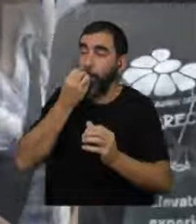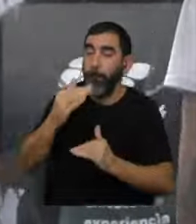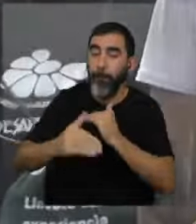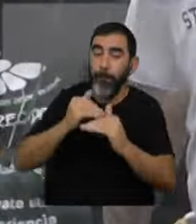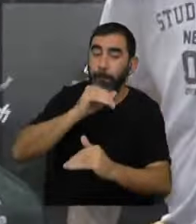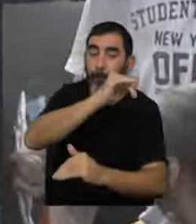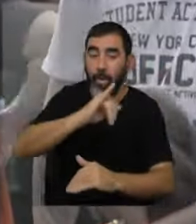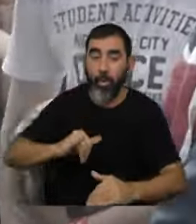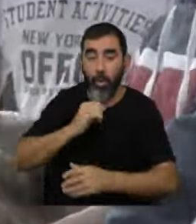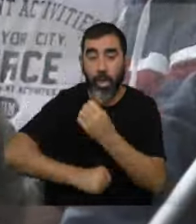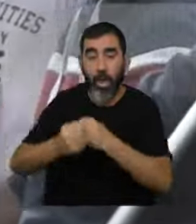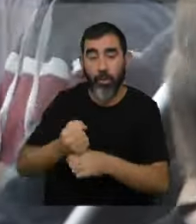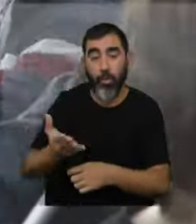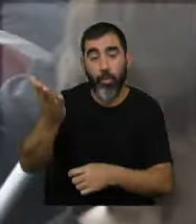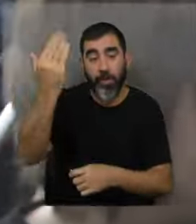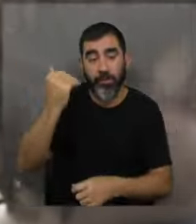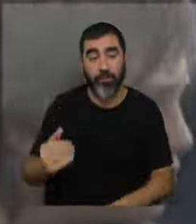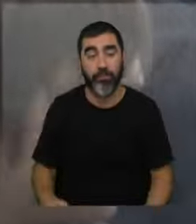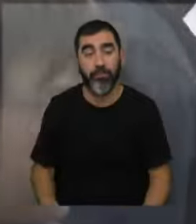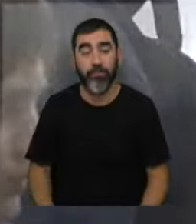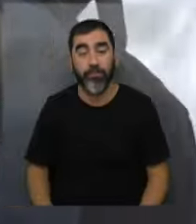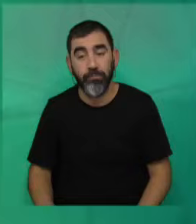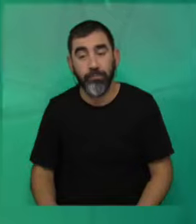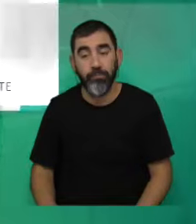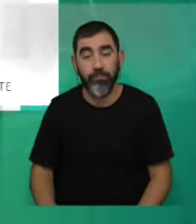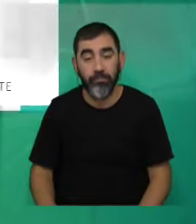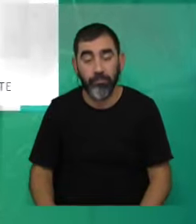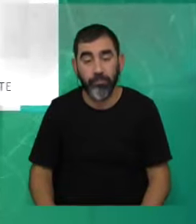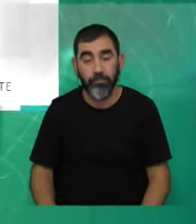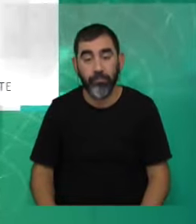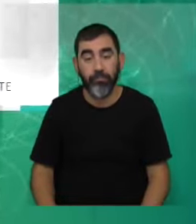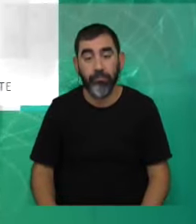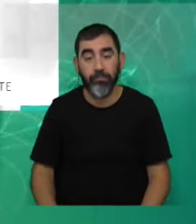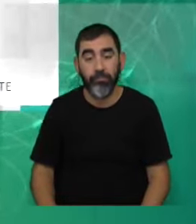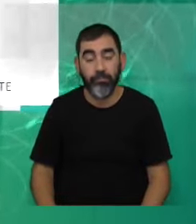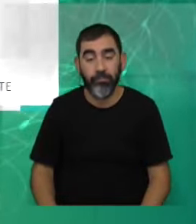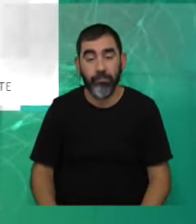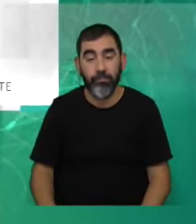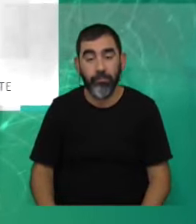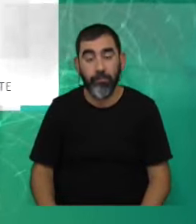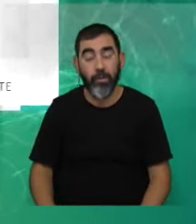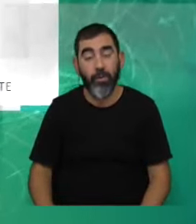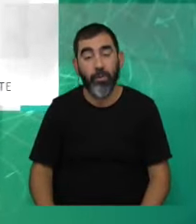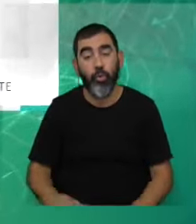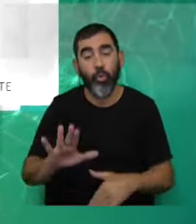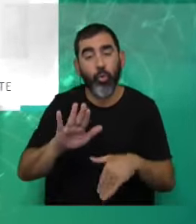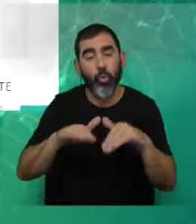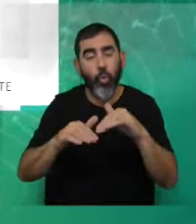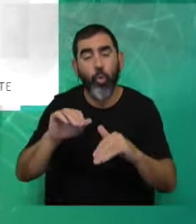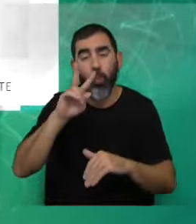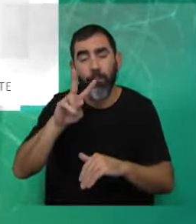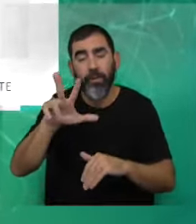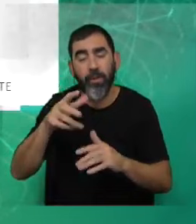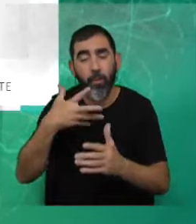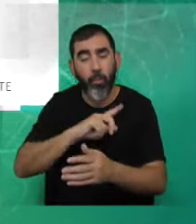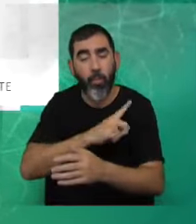promedio del año pasado ingresos reales mayores que en 2019 de acuerdo con las gráficas de exante todos los quintiles aumentaron en 2023 su poder